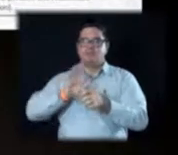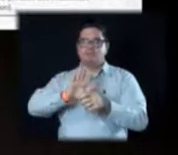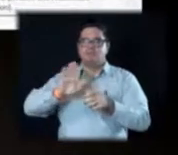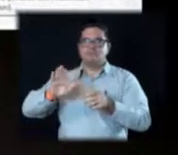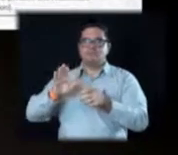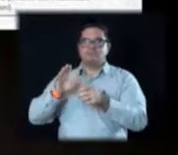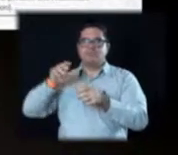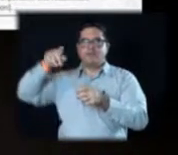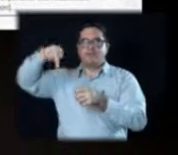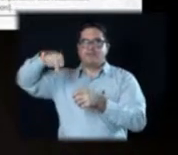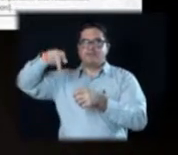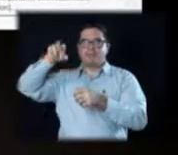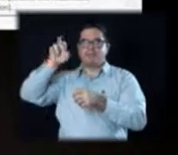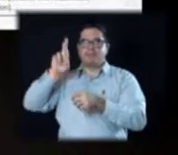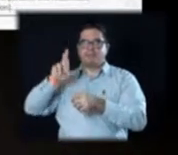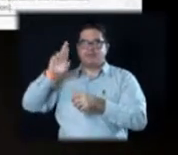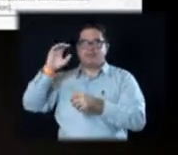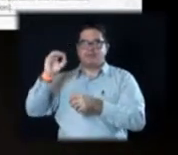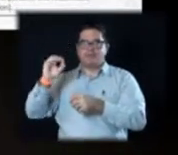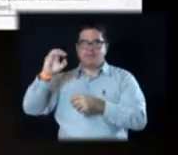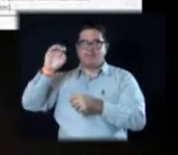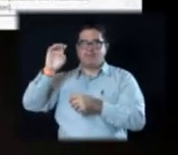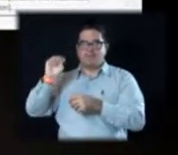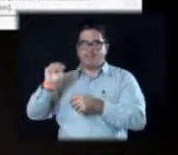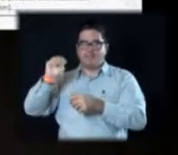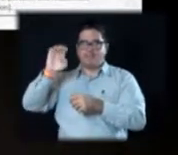del Estado Libre Asociado. Esto incluye